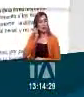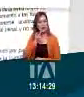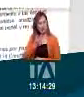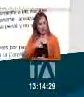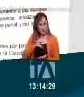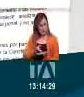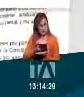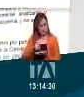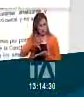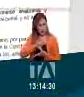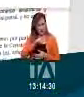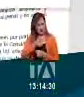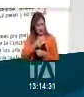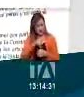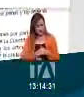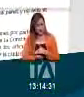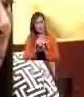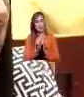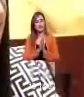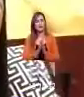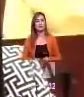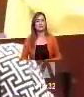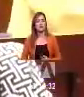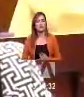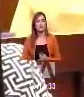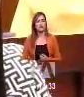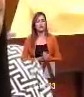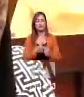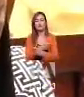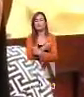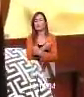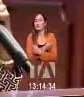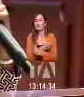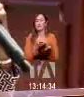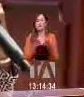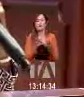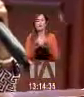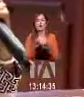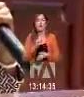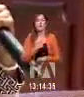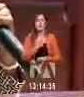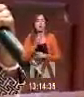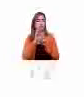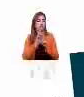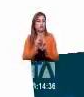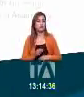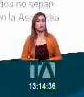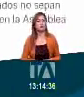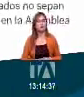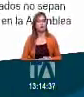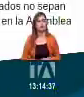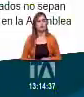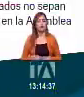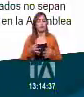ciudadana y ordenar el archivo de la solicitud. A través de su cuenta de Twitter, Diana Salazar ha colocado su propia respuesta.